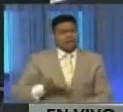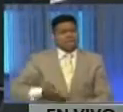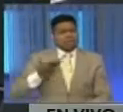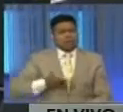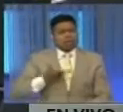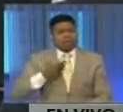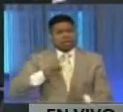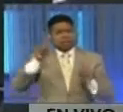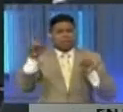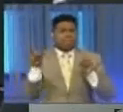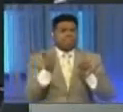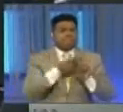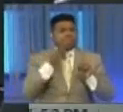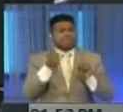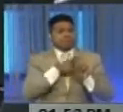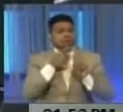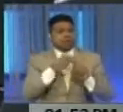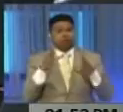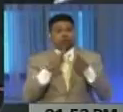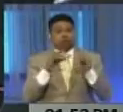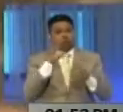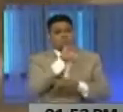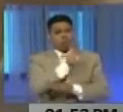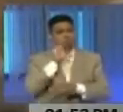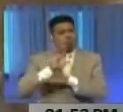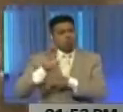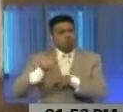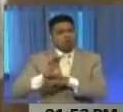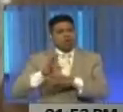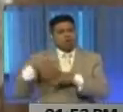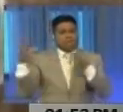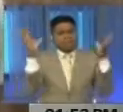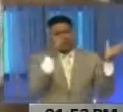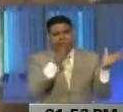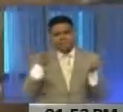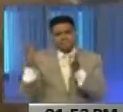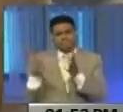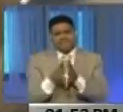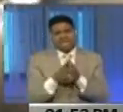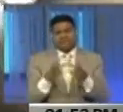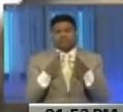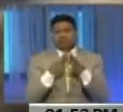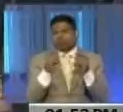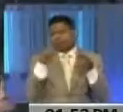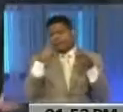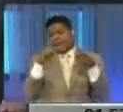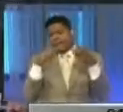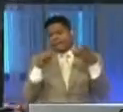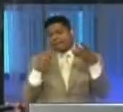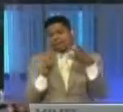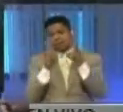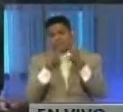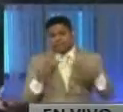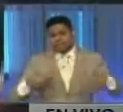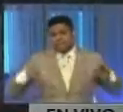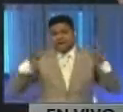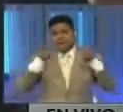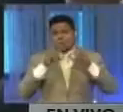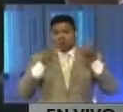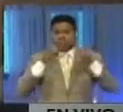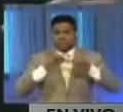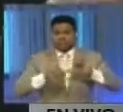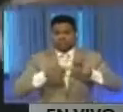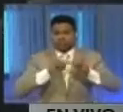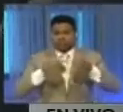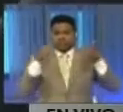tema ecológico en ese proceso de exploración y explotación de estos minerales de alto valor industrial. Y